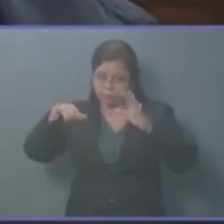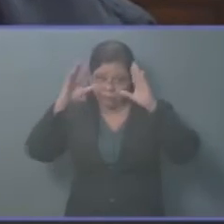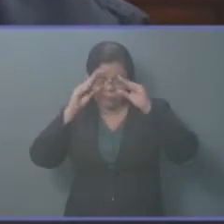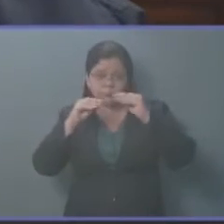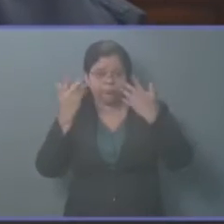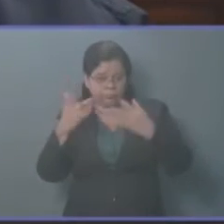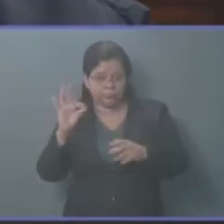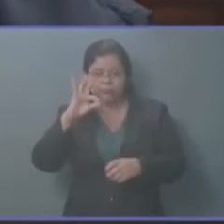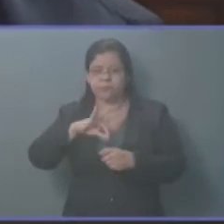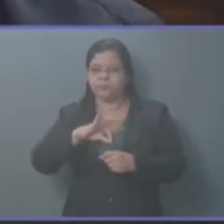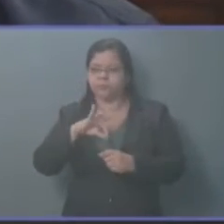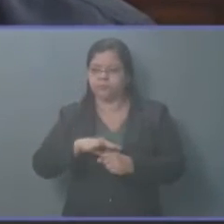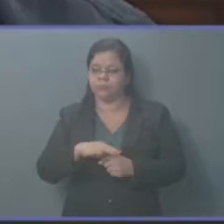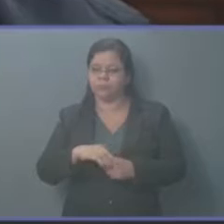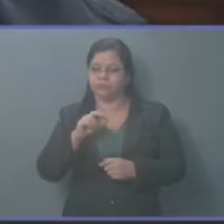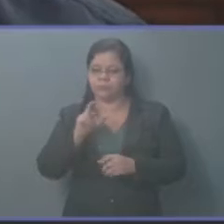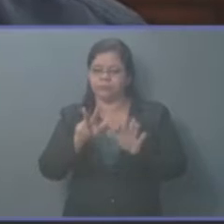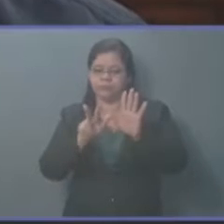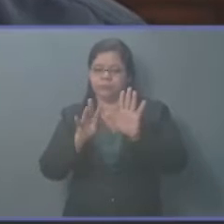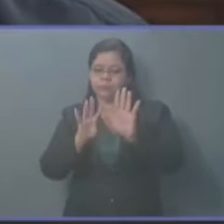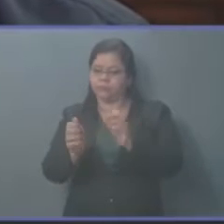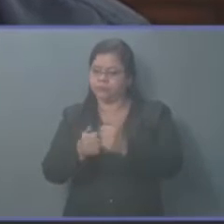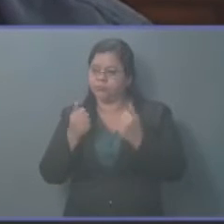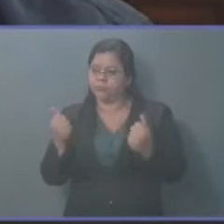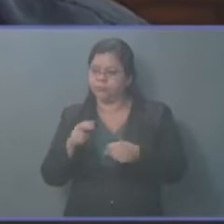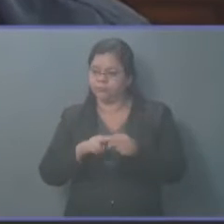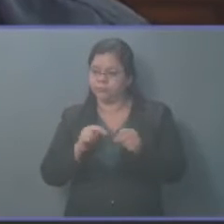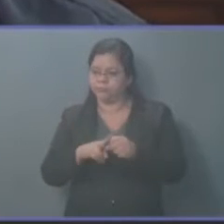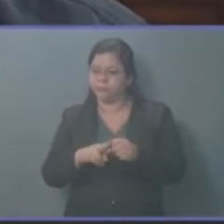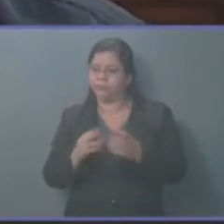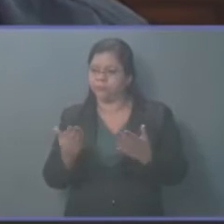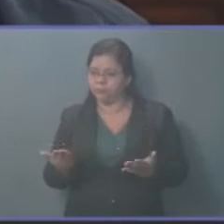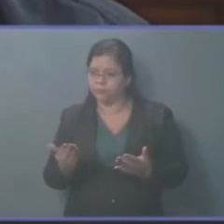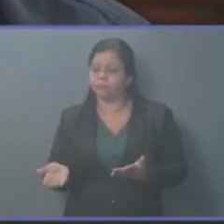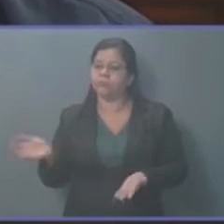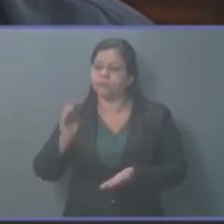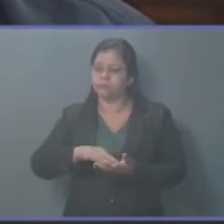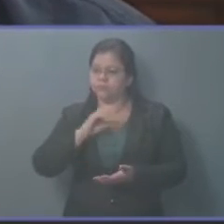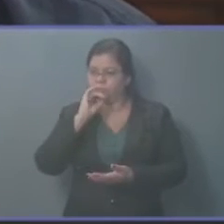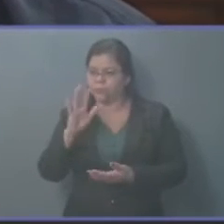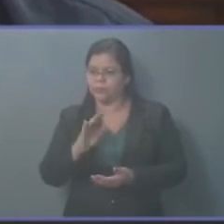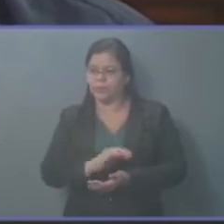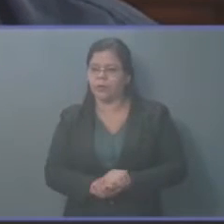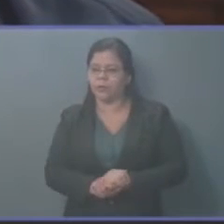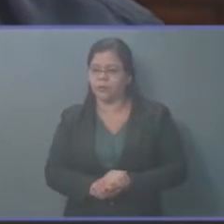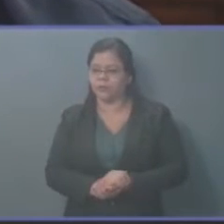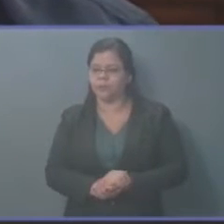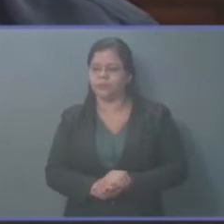noche votamos por los 389 millones que van, repito,